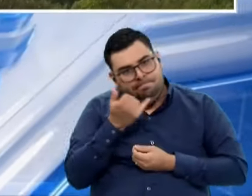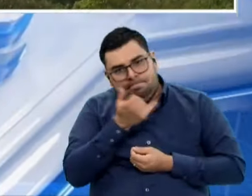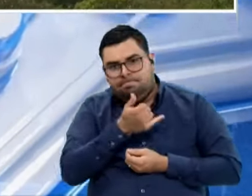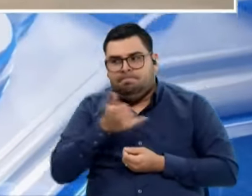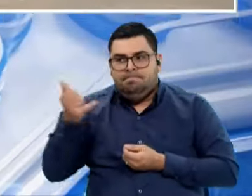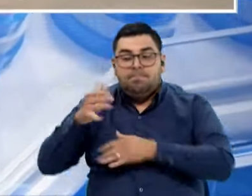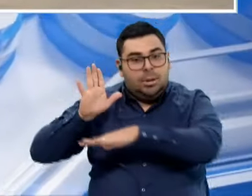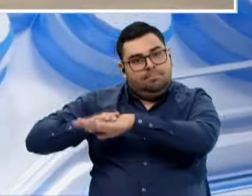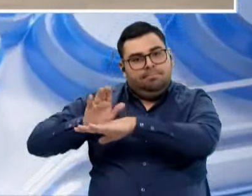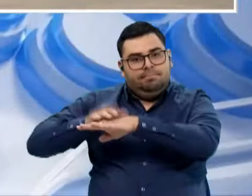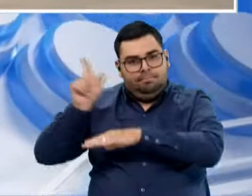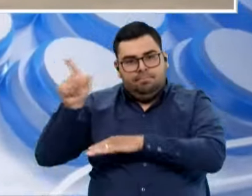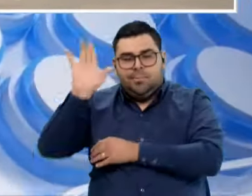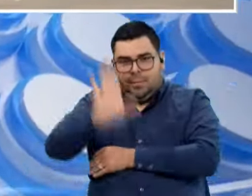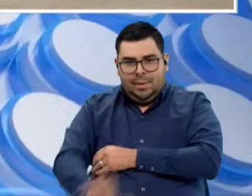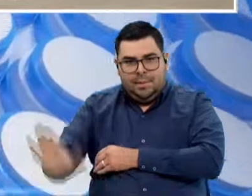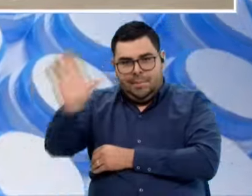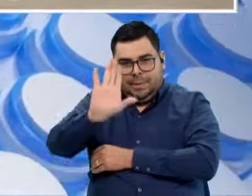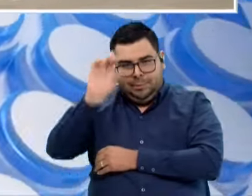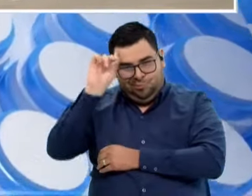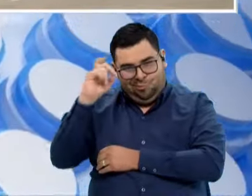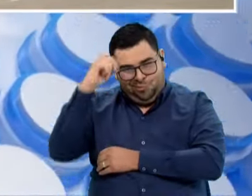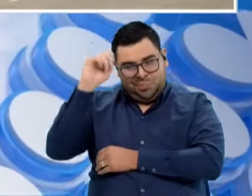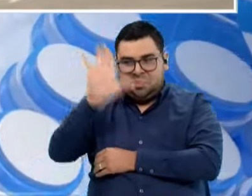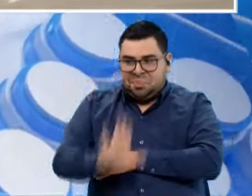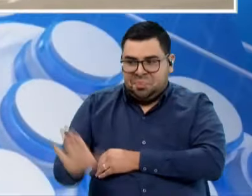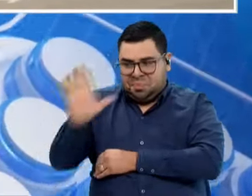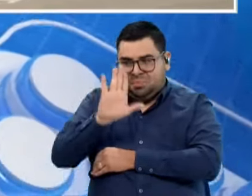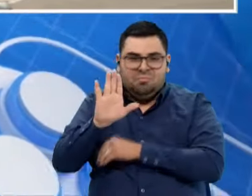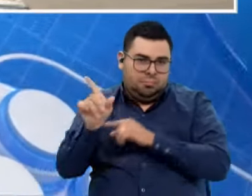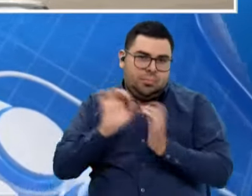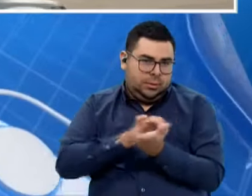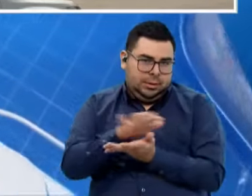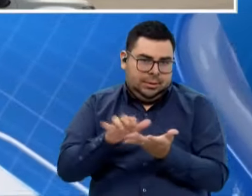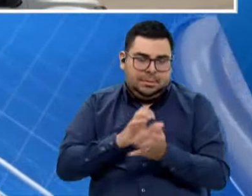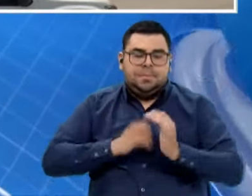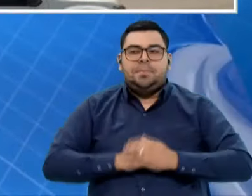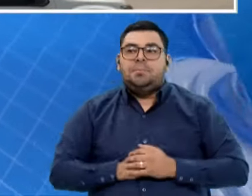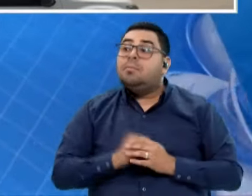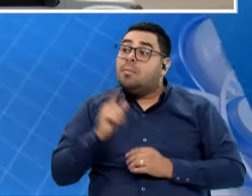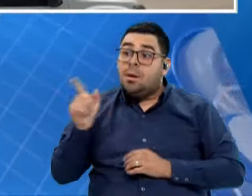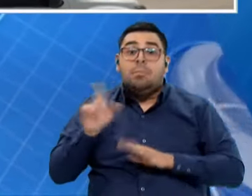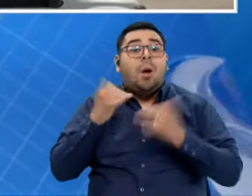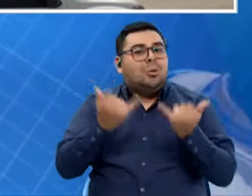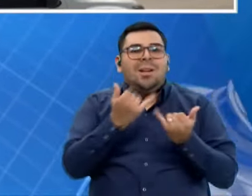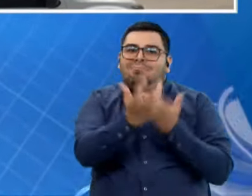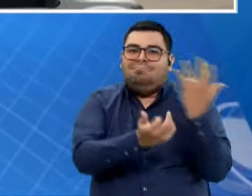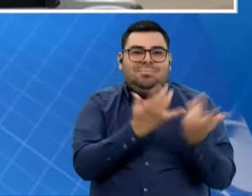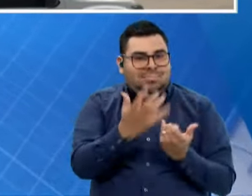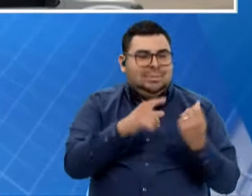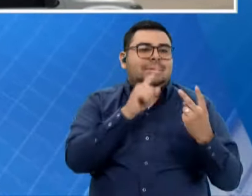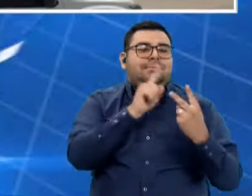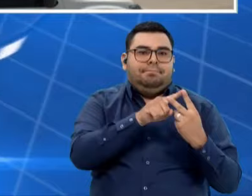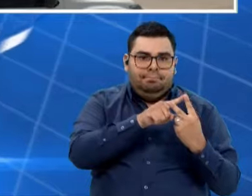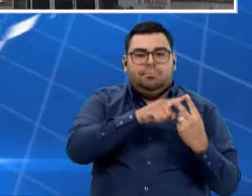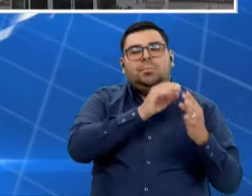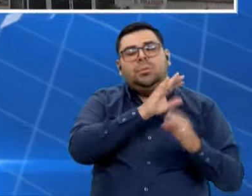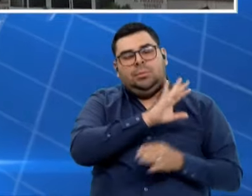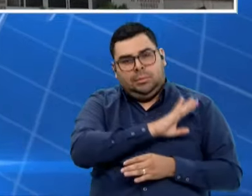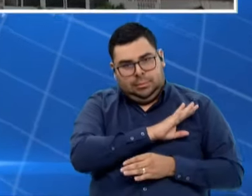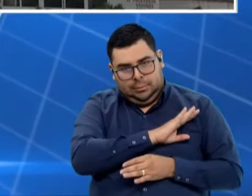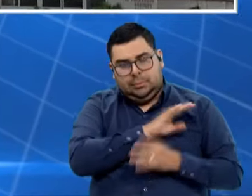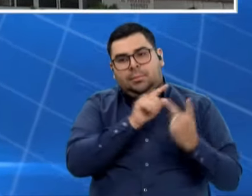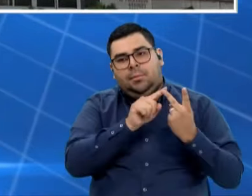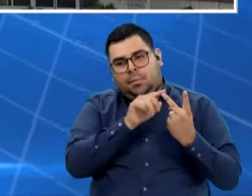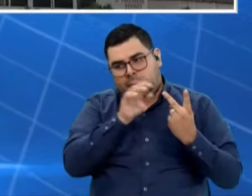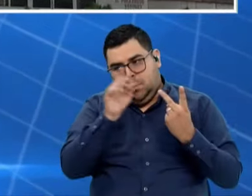este caso Santander. En todos los incendios esta capacidad se sobrepasó y por eso desde Santander el gobernador,